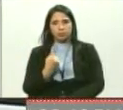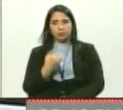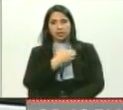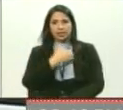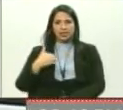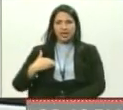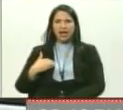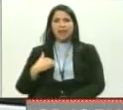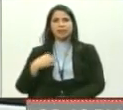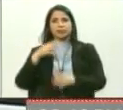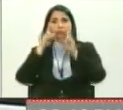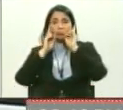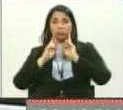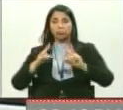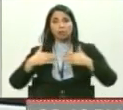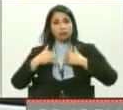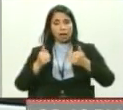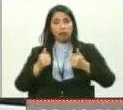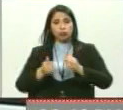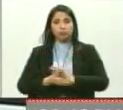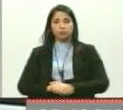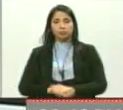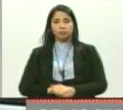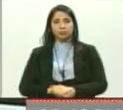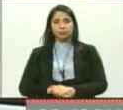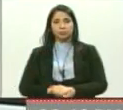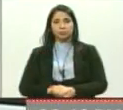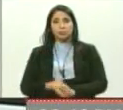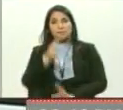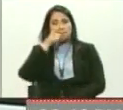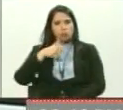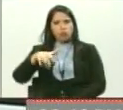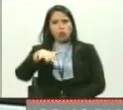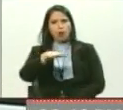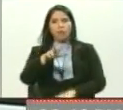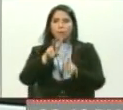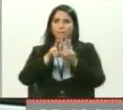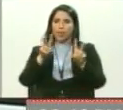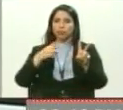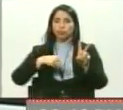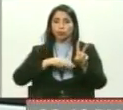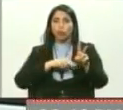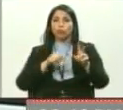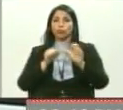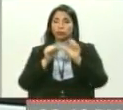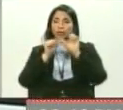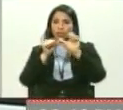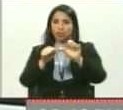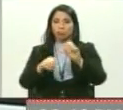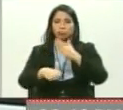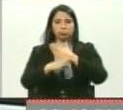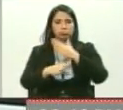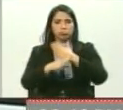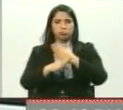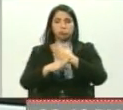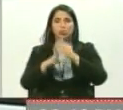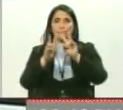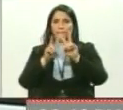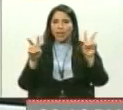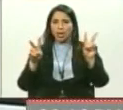estar sano, que va a estar sano y que es un pueblo de paz y que vamos a seguir en paz. Y bueno, así,